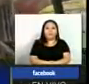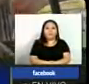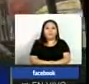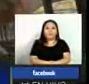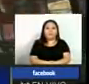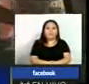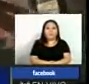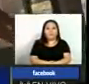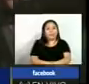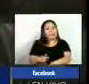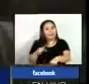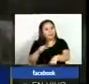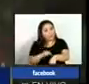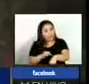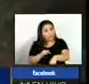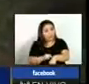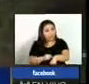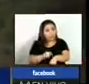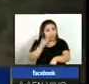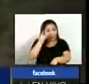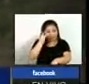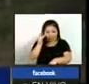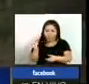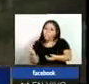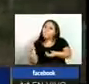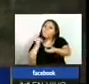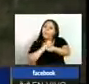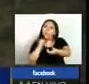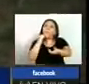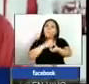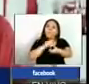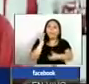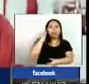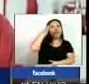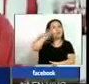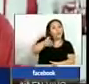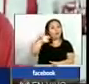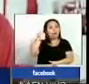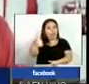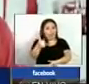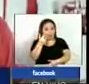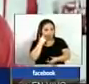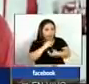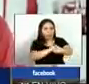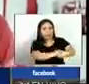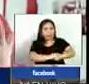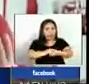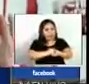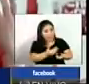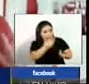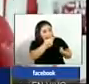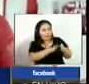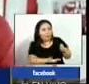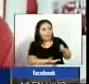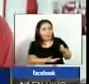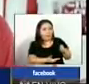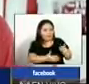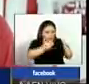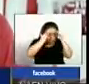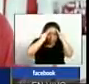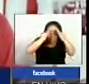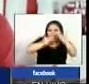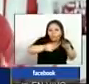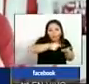estamos en un momento en el que si nosotros nos unimos vamos a salir adelante y podemos dar un ejemplo de solidaridad porque hay que dedicarse a la